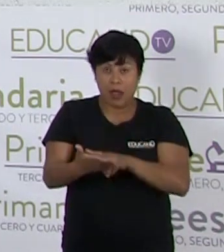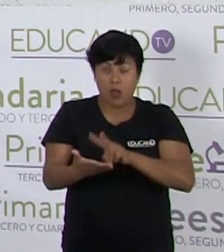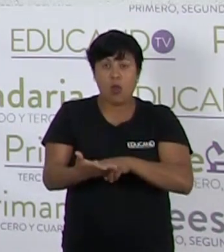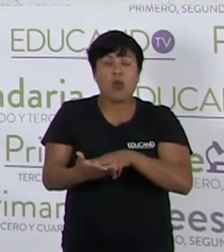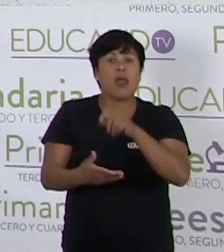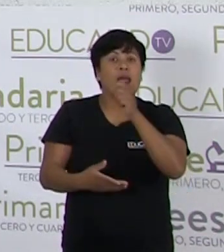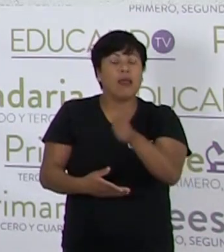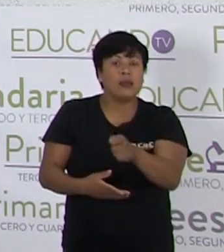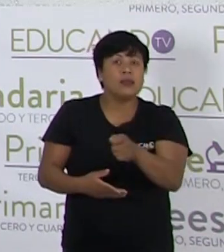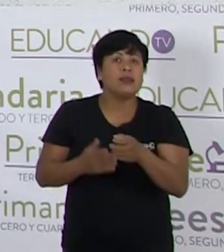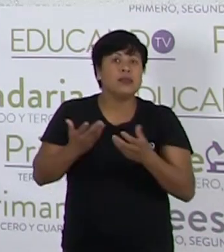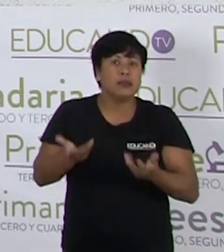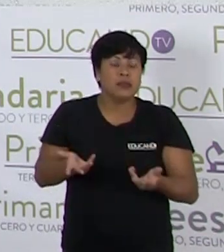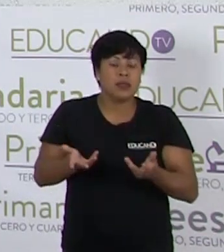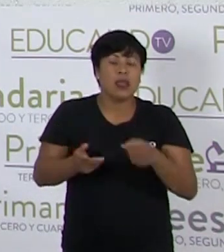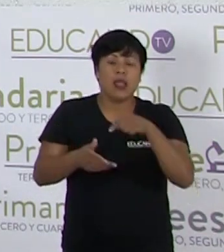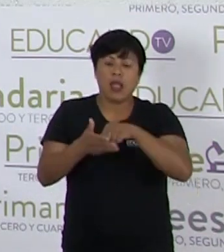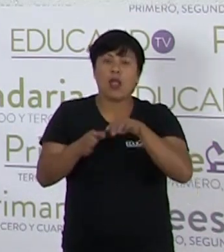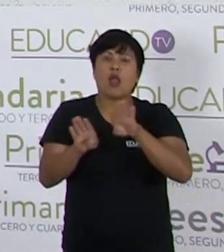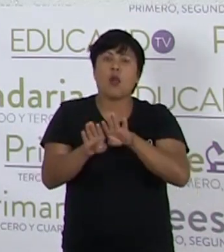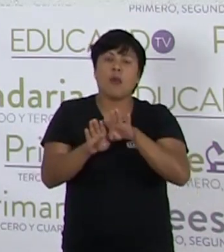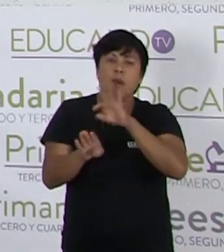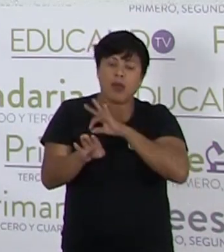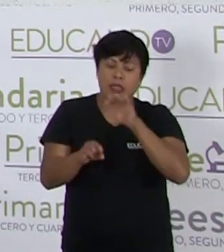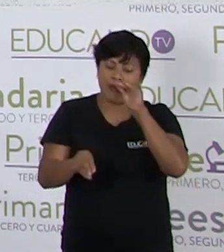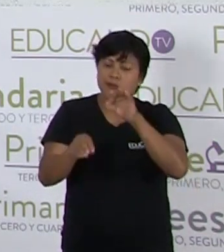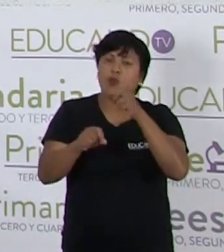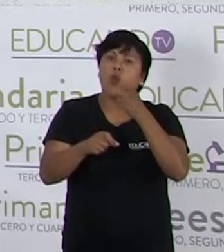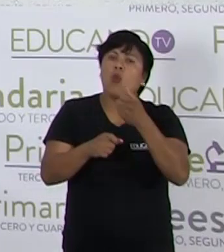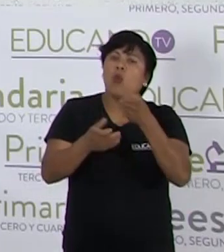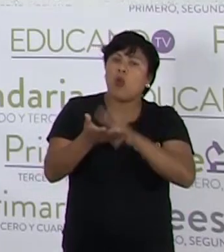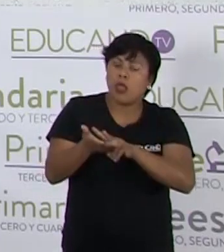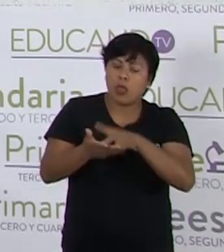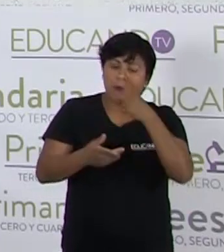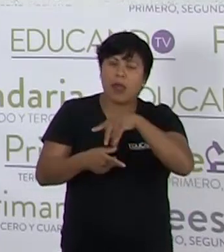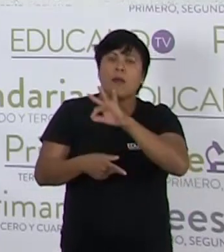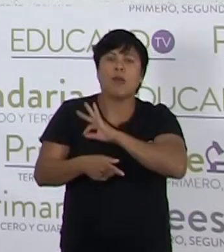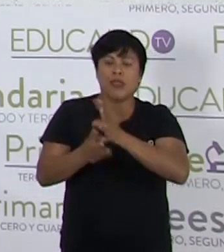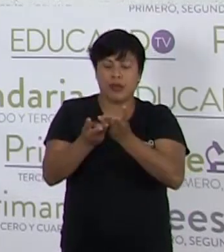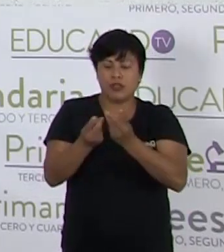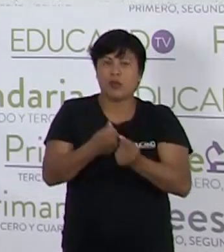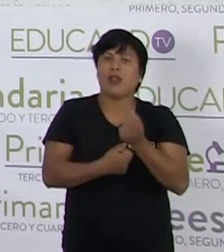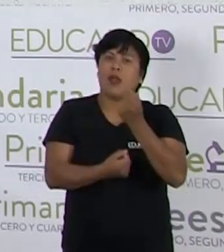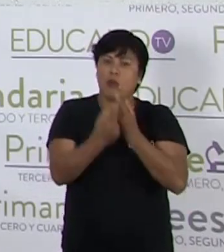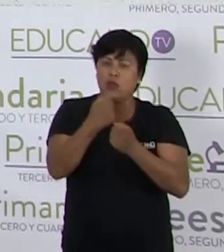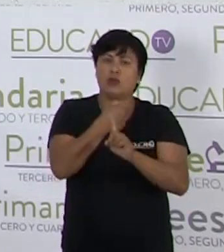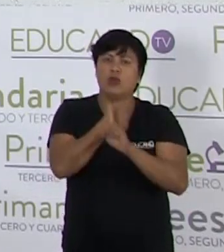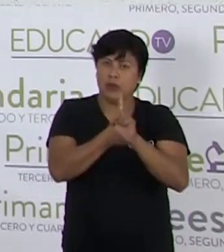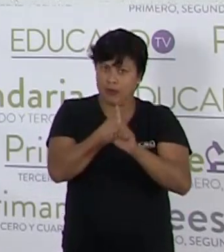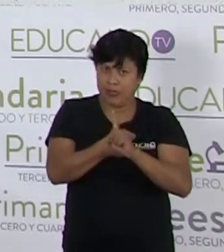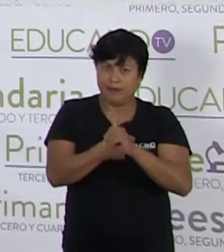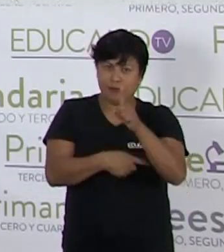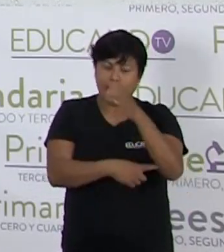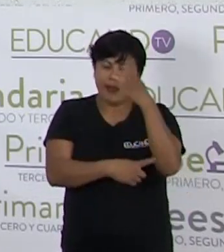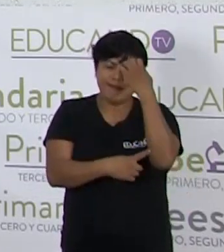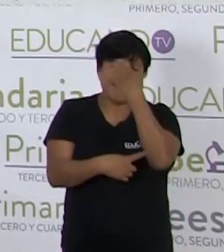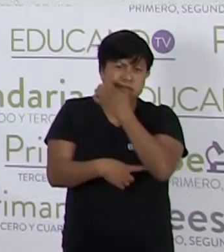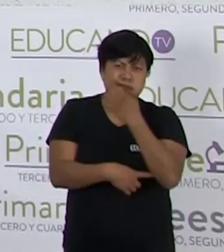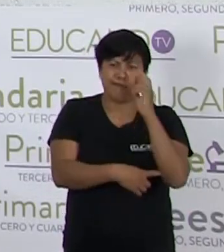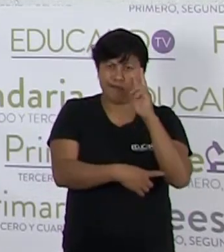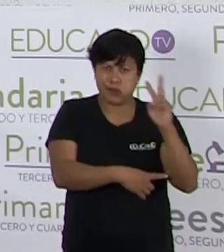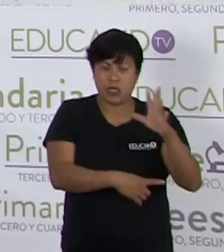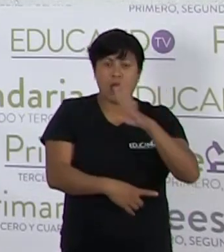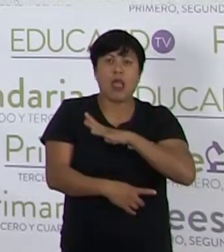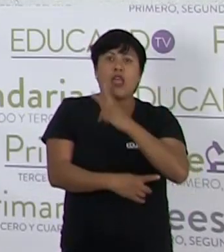dar los datos para resolver algunas situaciones. Muy bien. Observa aquí, hay